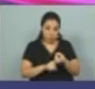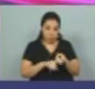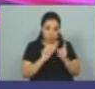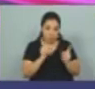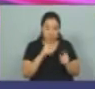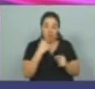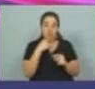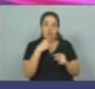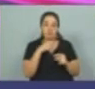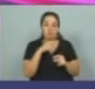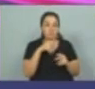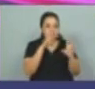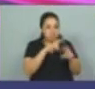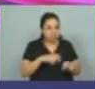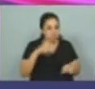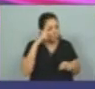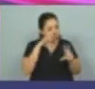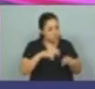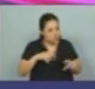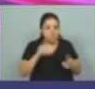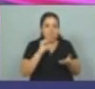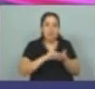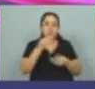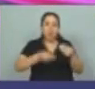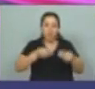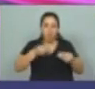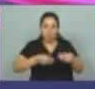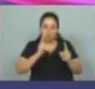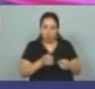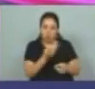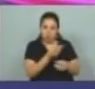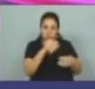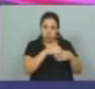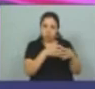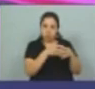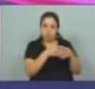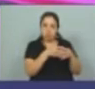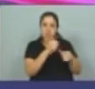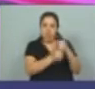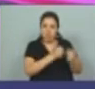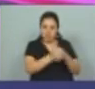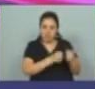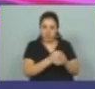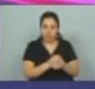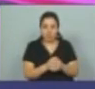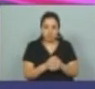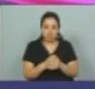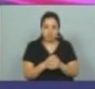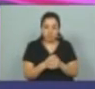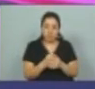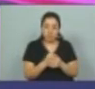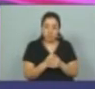al contador Miguel Blaskovics, que era el que manejaba los números, porque ella misma dice que había PNT, que son la publicidad no